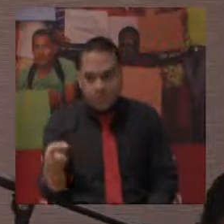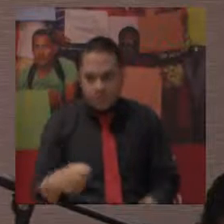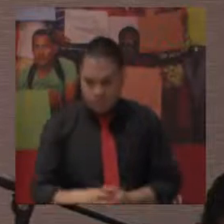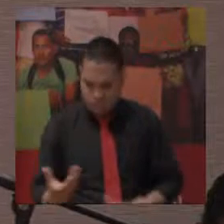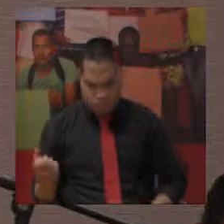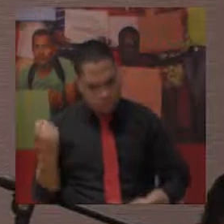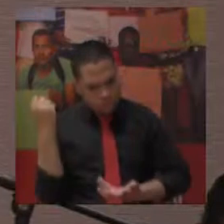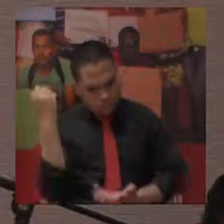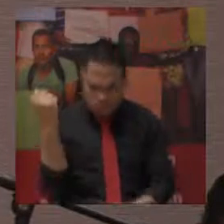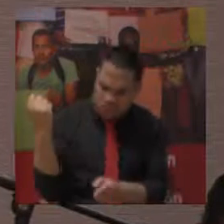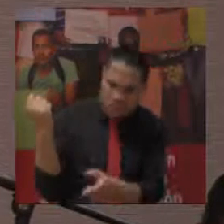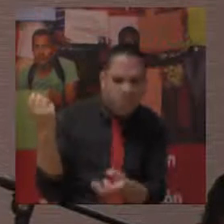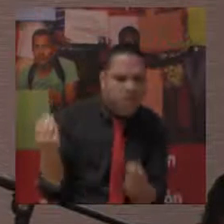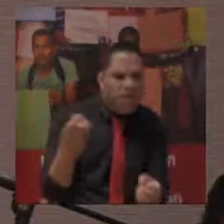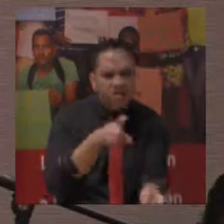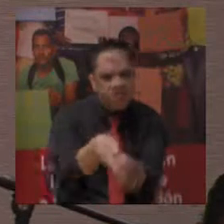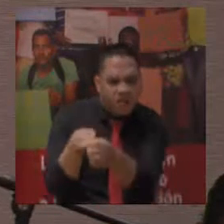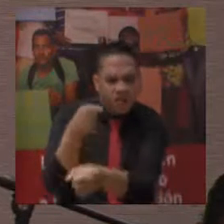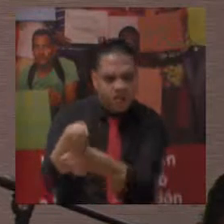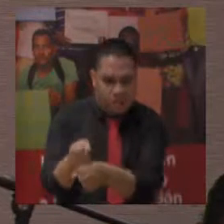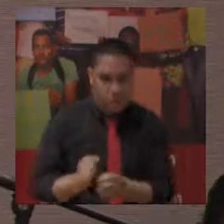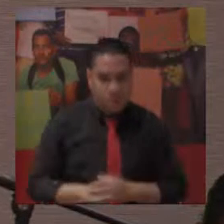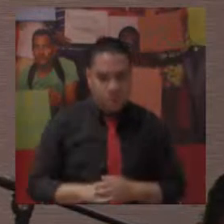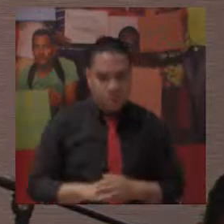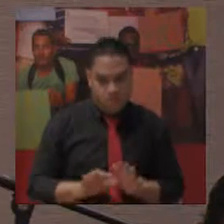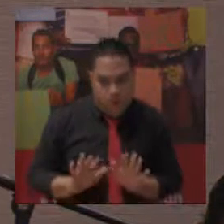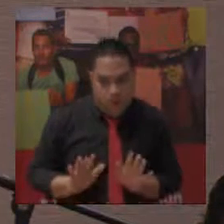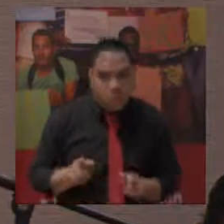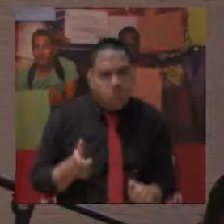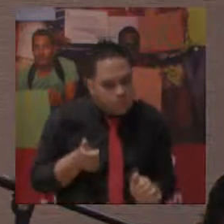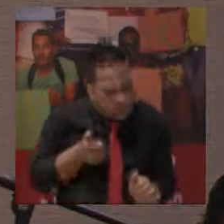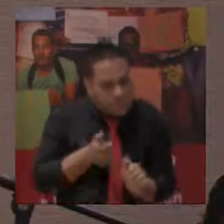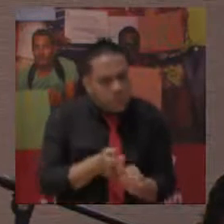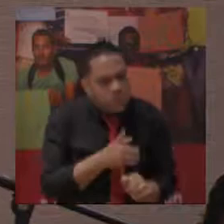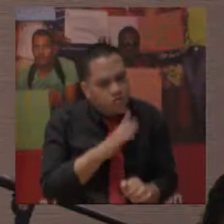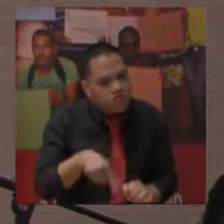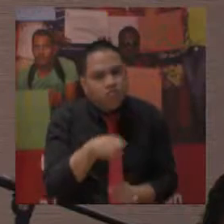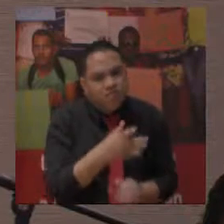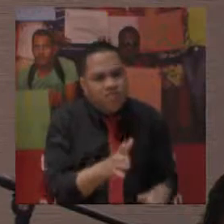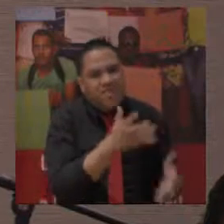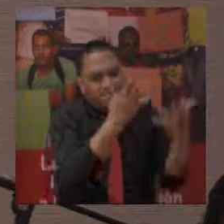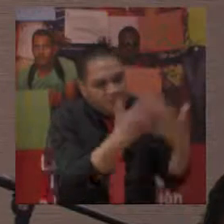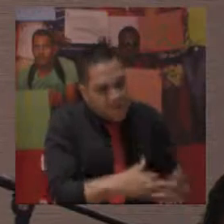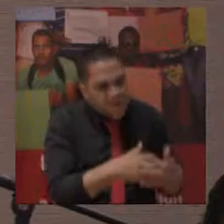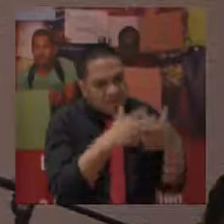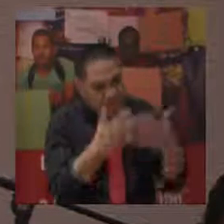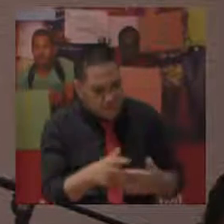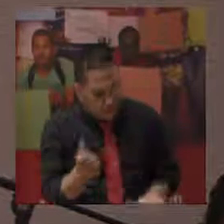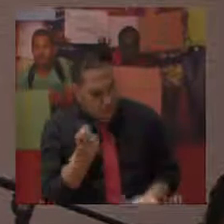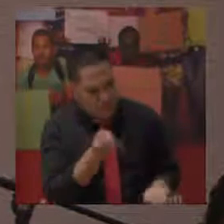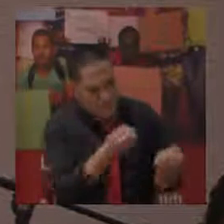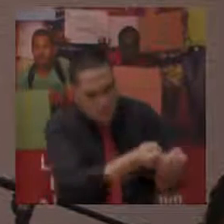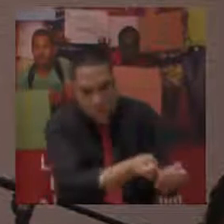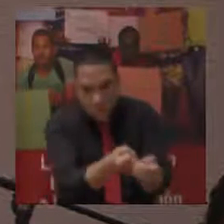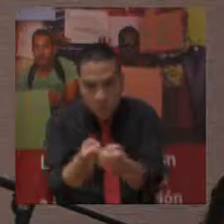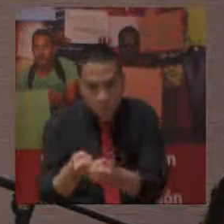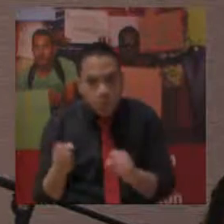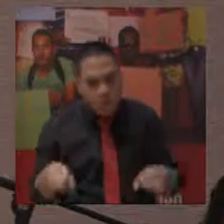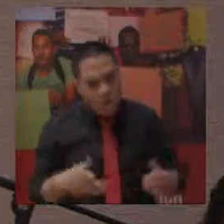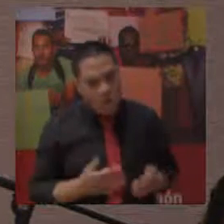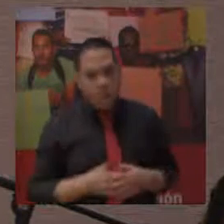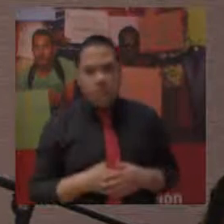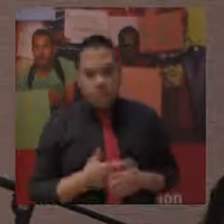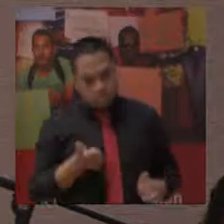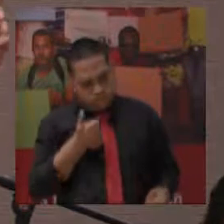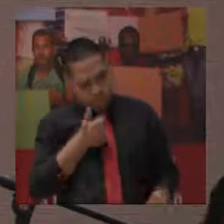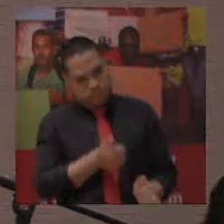desembolsamos, es el acompañamiento que damos a estas unidades de negocio para que tengan sostenibilidad. Después de hacerle un